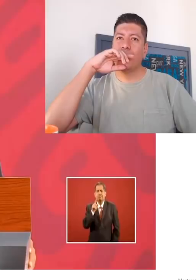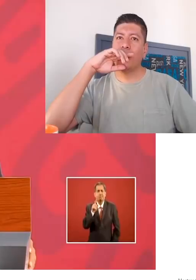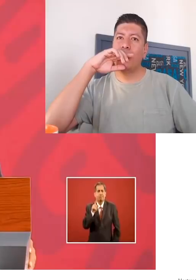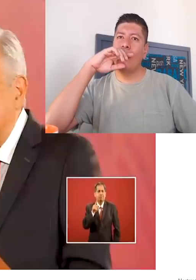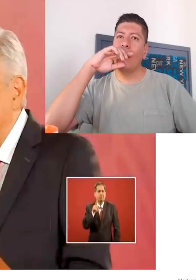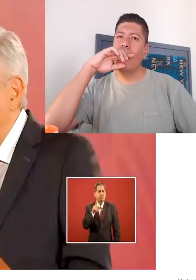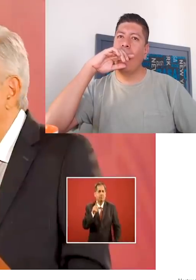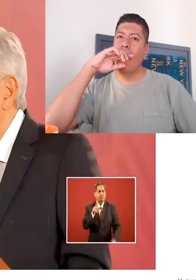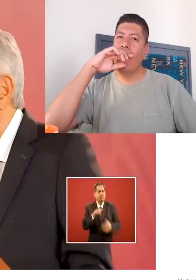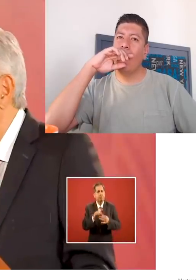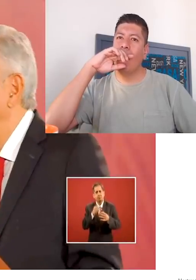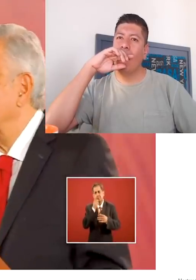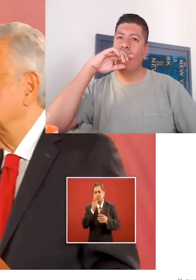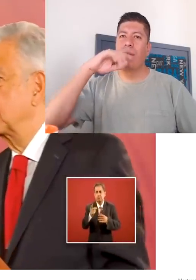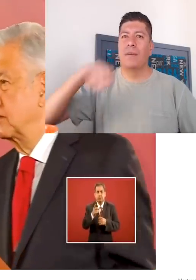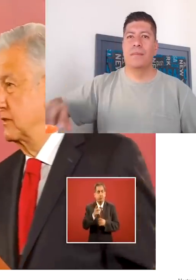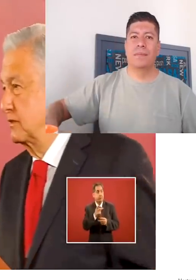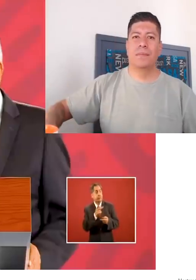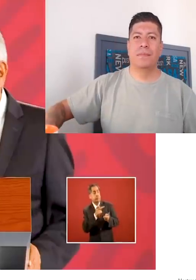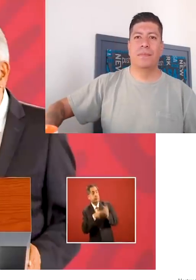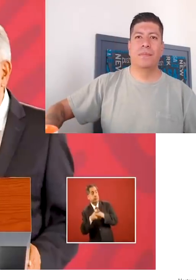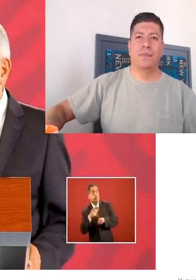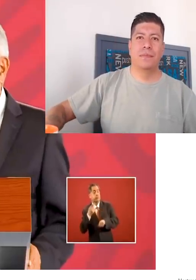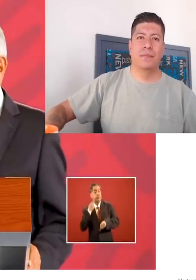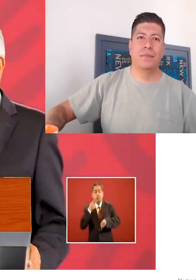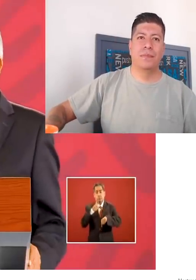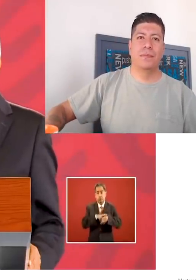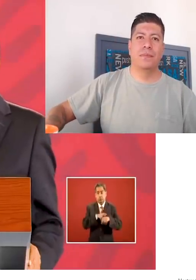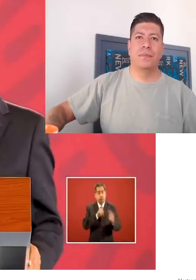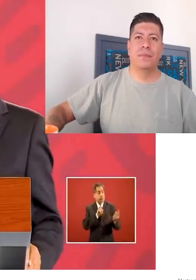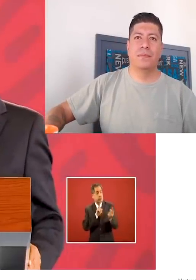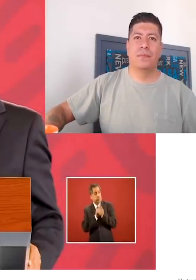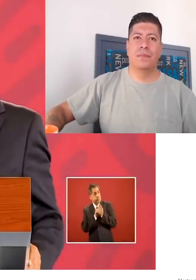que ahora que vino el procurador,